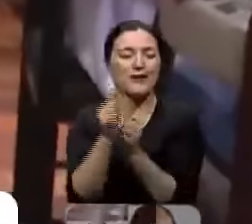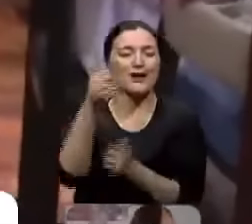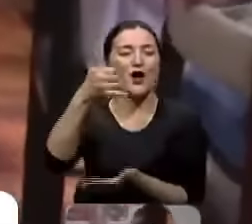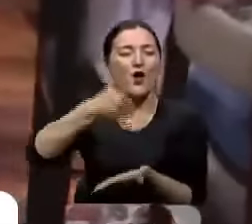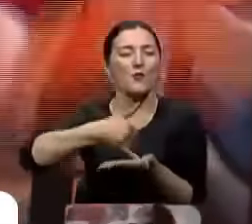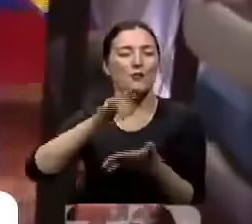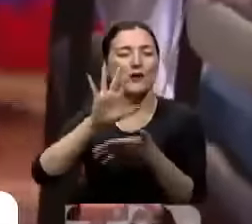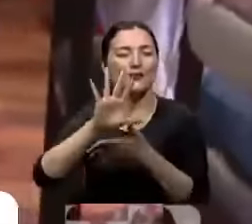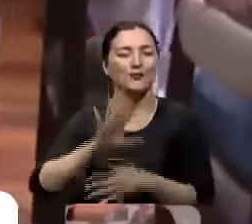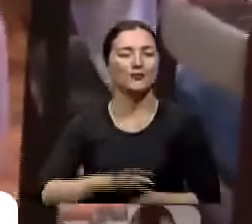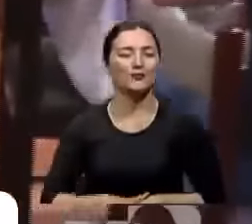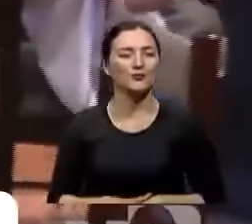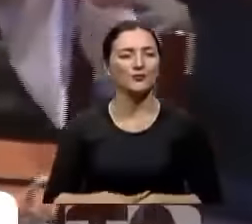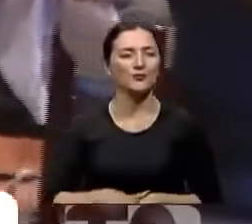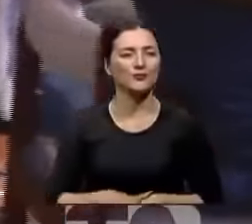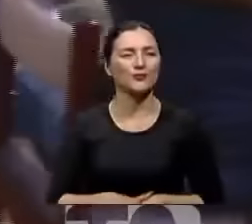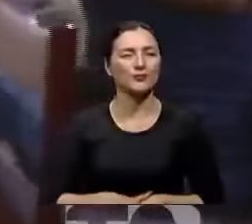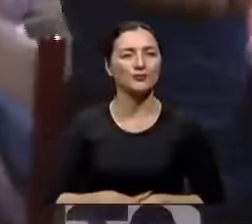América.